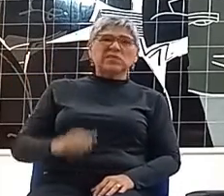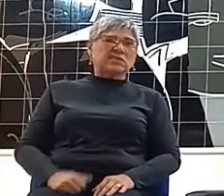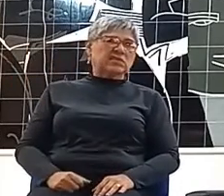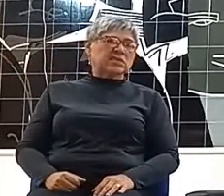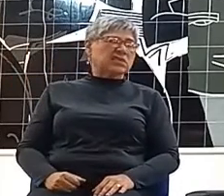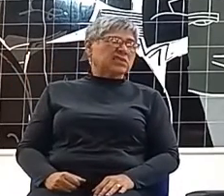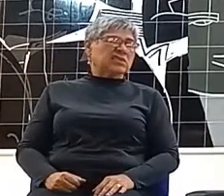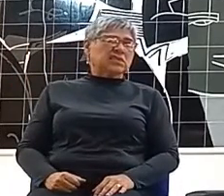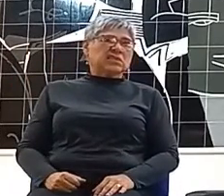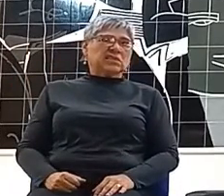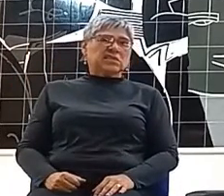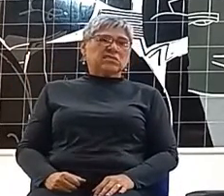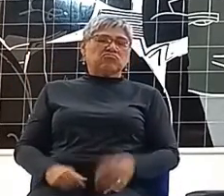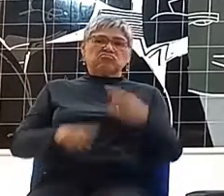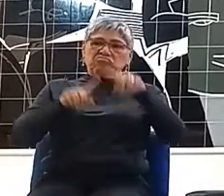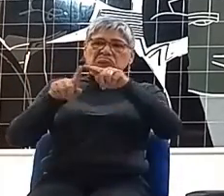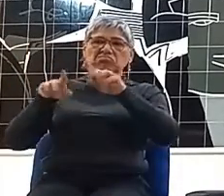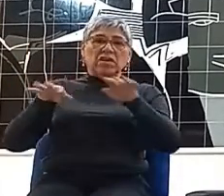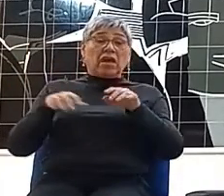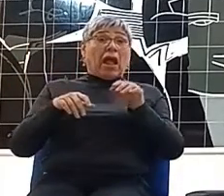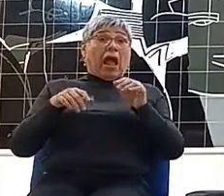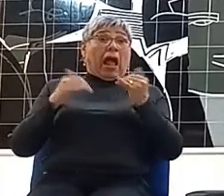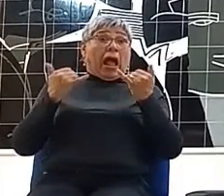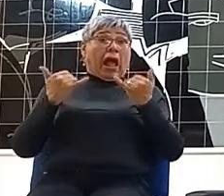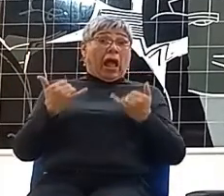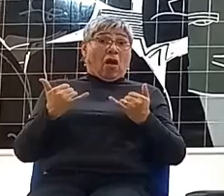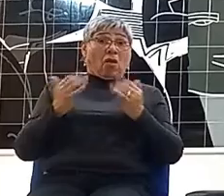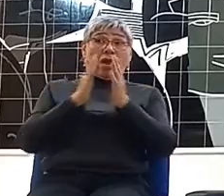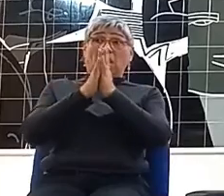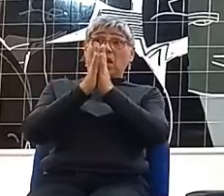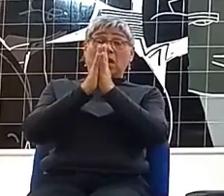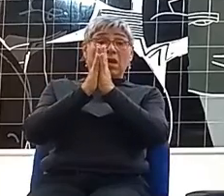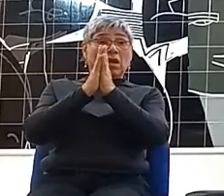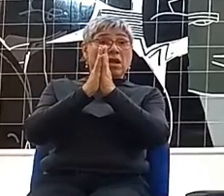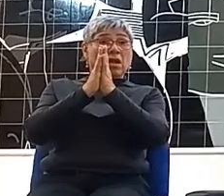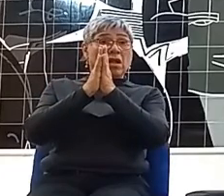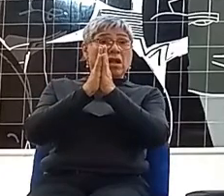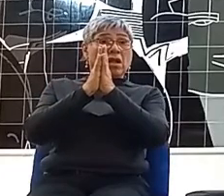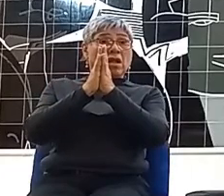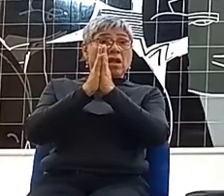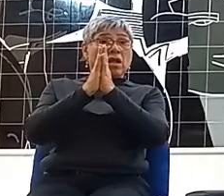de artilugios, sino los centros comerciales de la ciudad